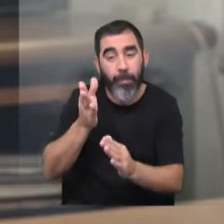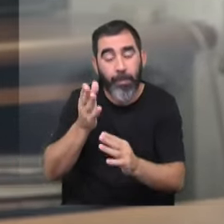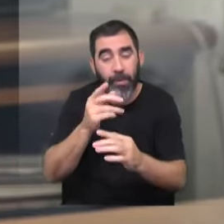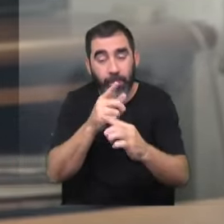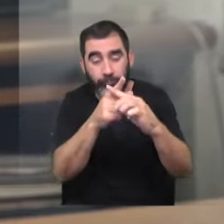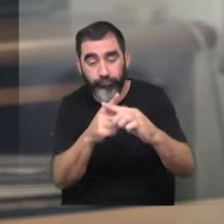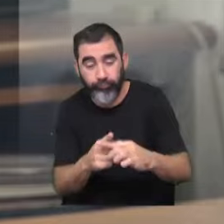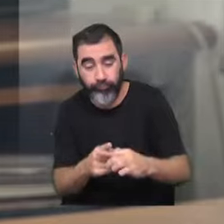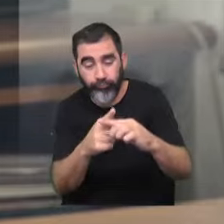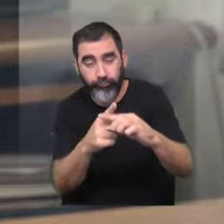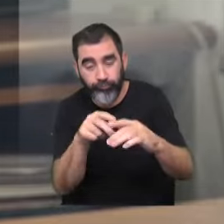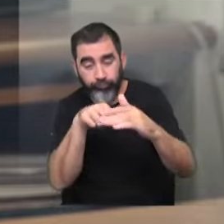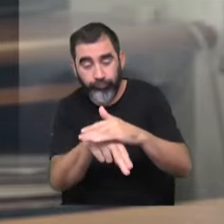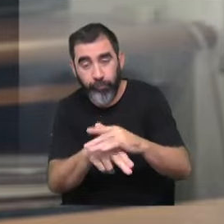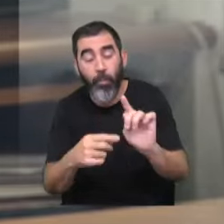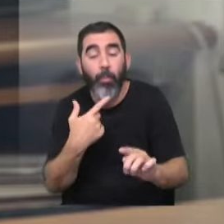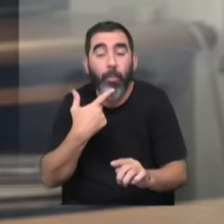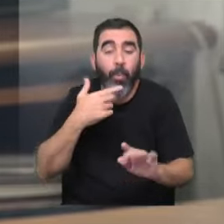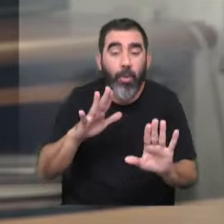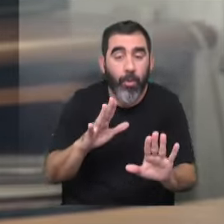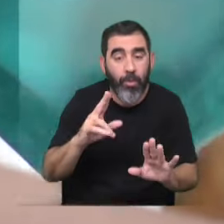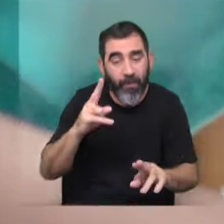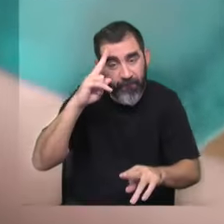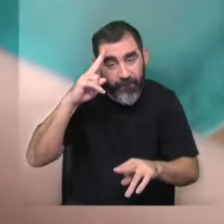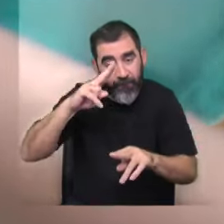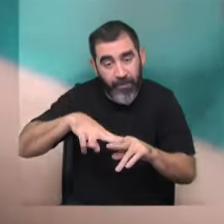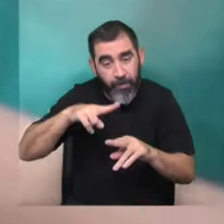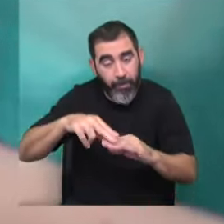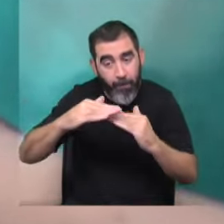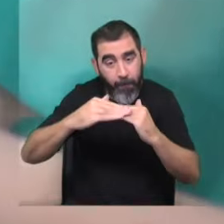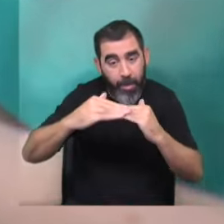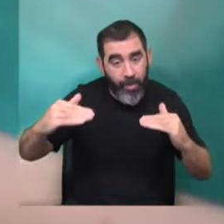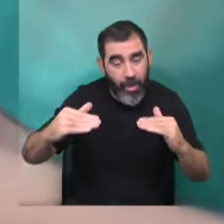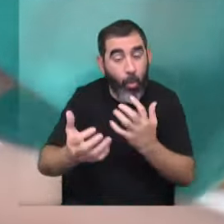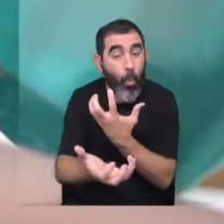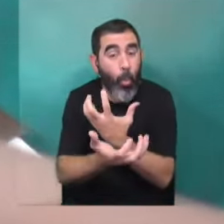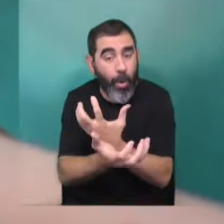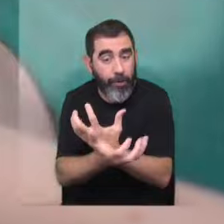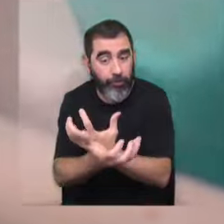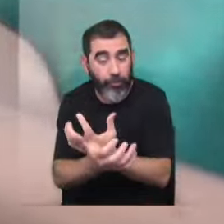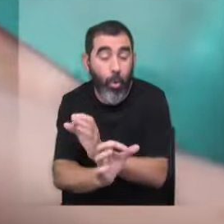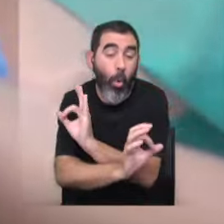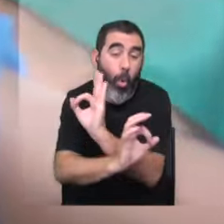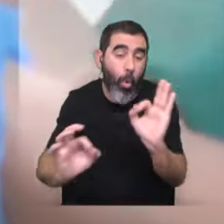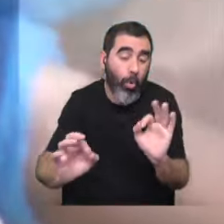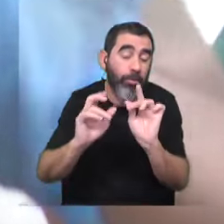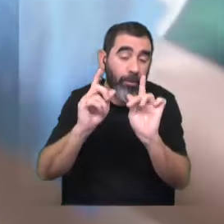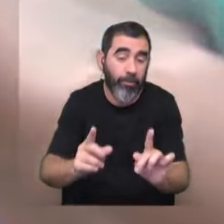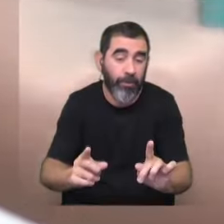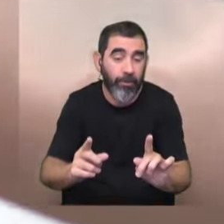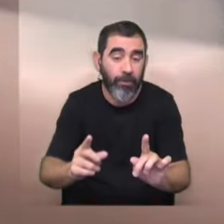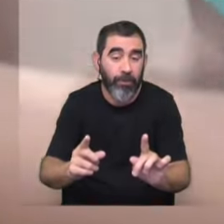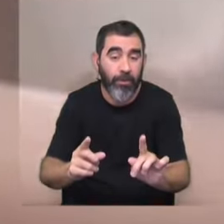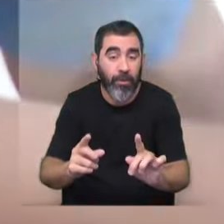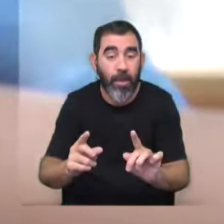radiografías para determinar que no tenga una patología subyacente en el pie, digamos ósea, y si no, lo más frecuente es que